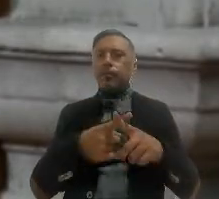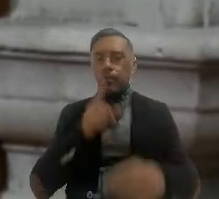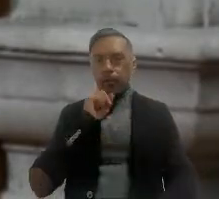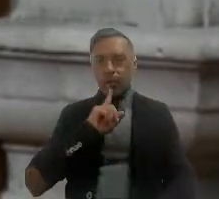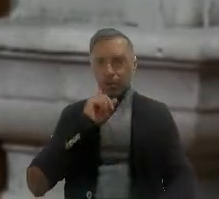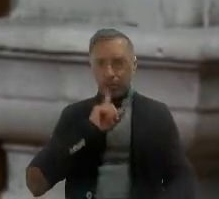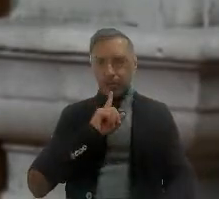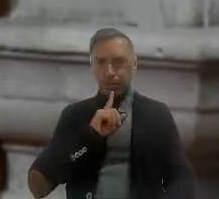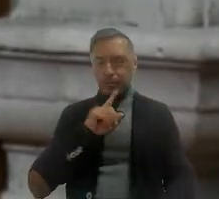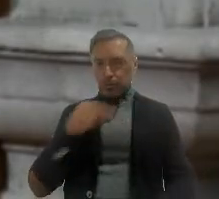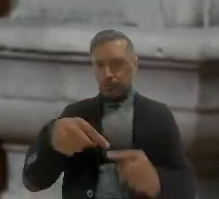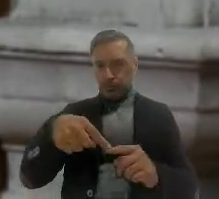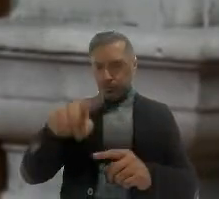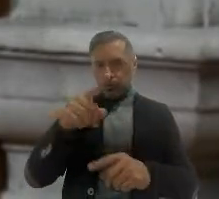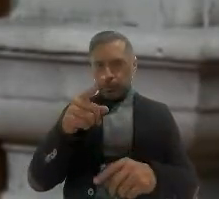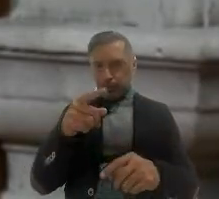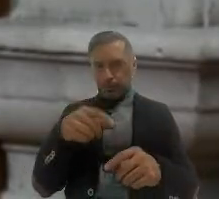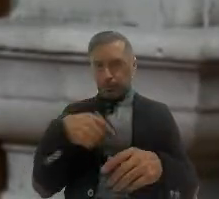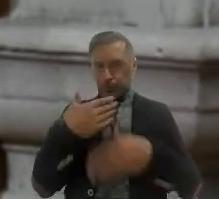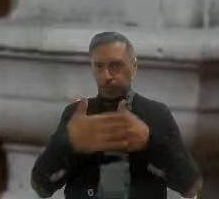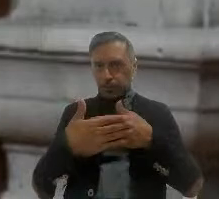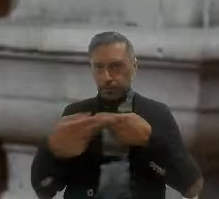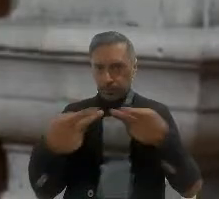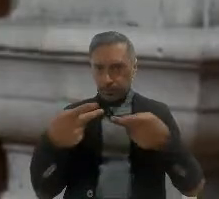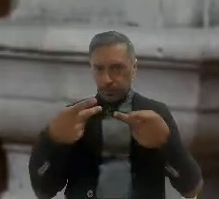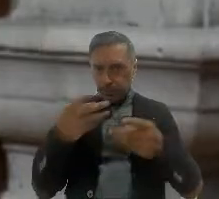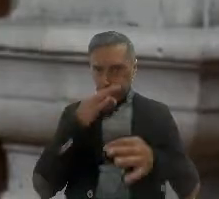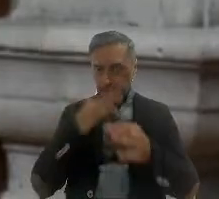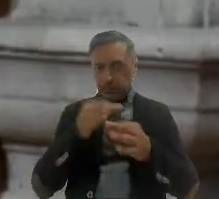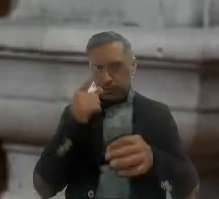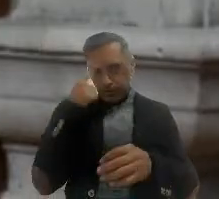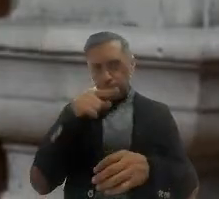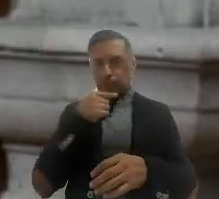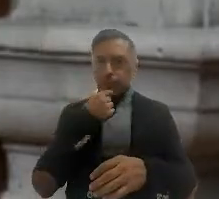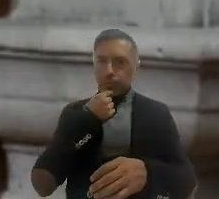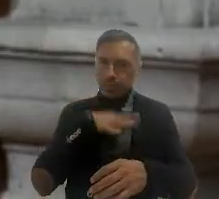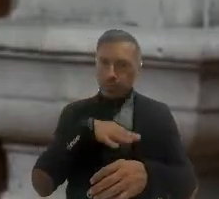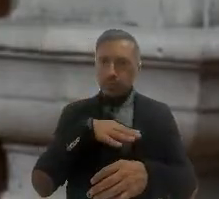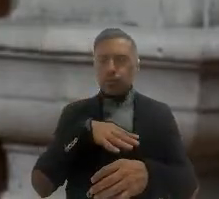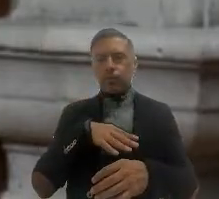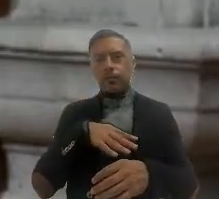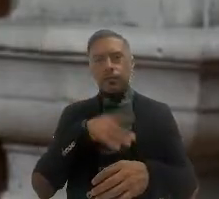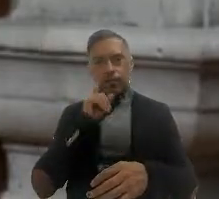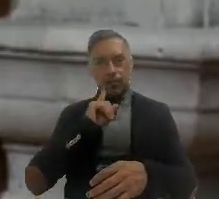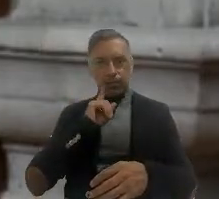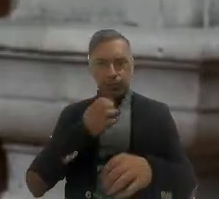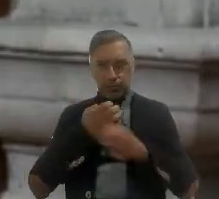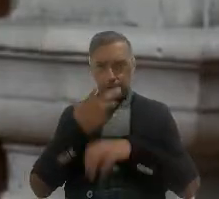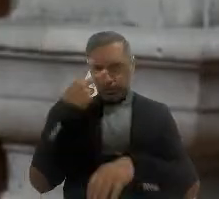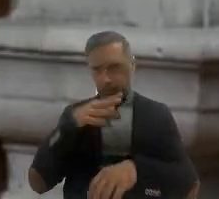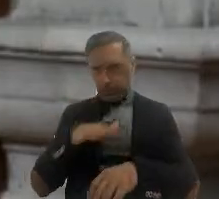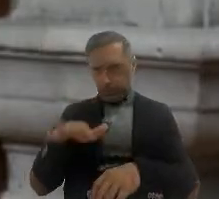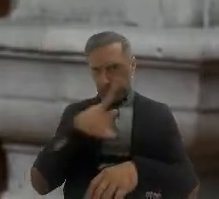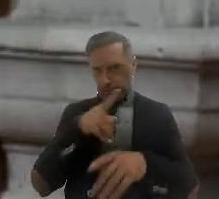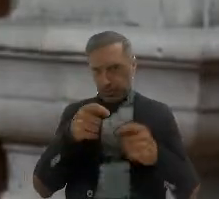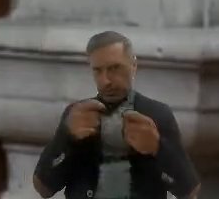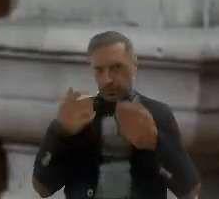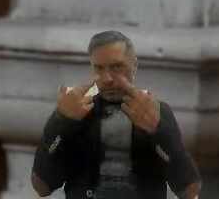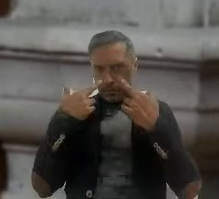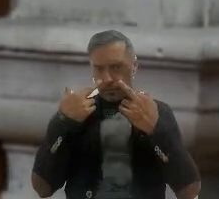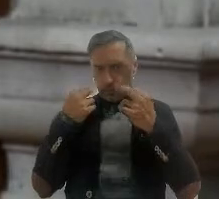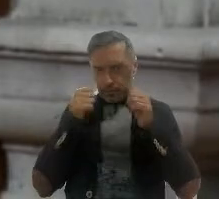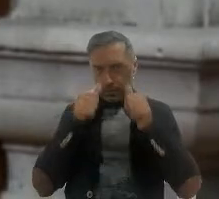próximas a entregarse a las mujeres y niñas mexiquenses. Desde nuestro grupo parlamentario seguiremos impulsando de